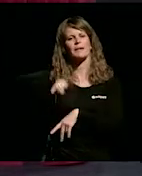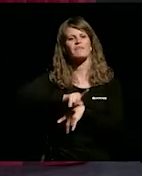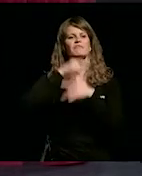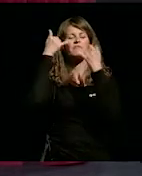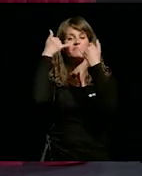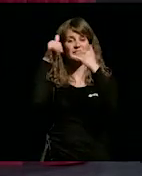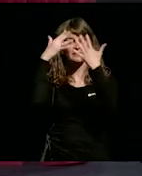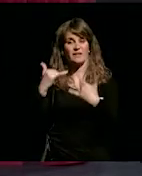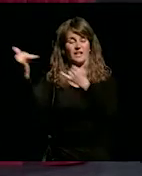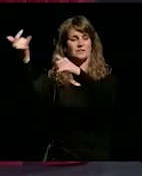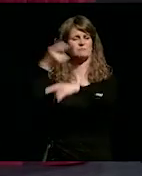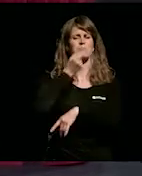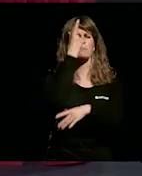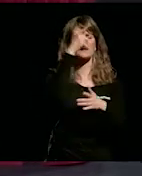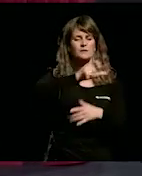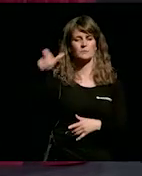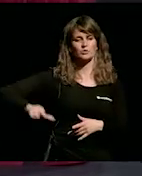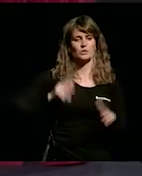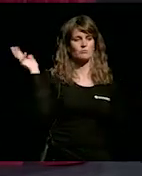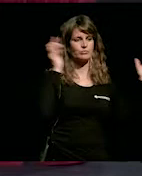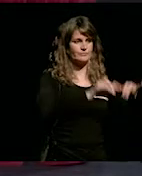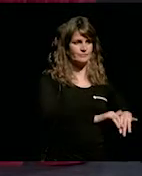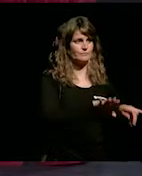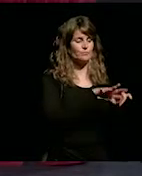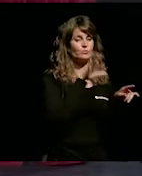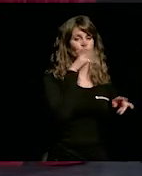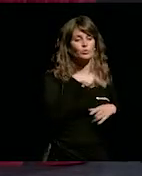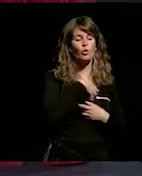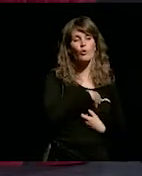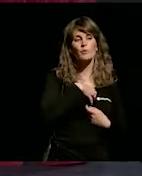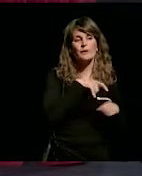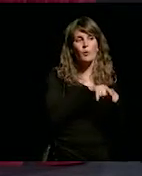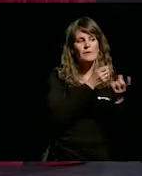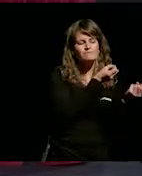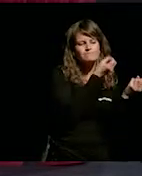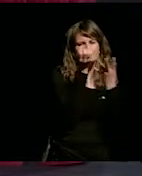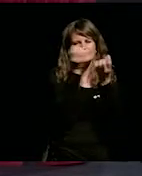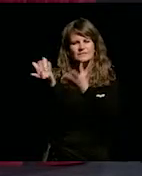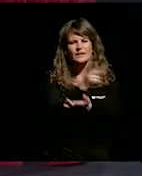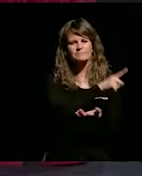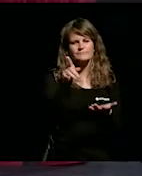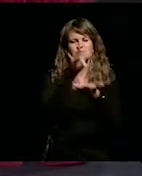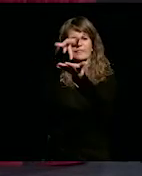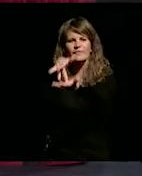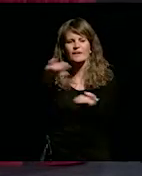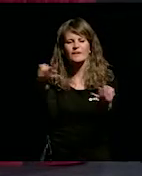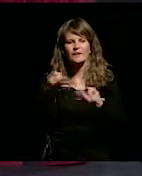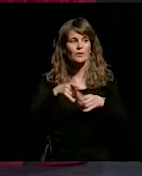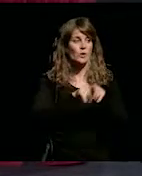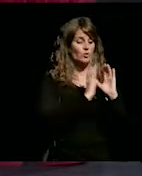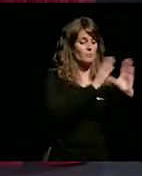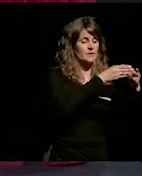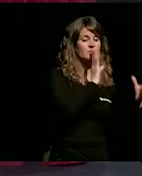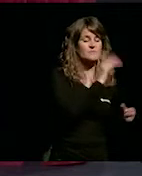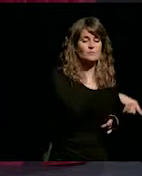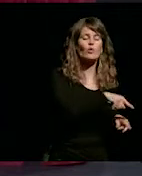y han acudido miles de personas que se han sentido conmovidas por su mensaje. La compañía desarrolló un programa de implicación comunitaria para